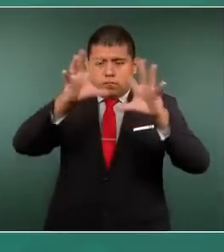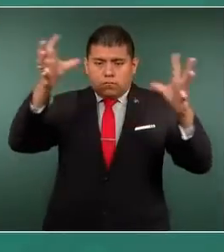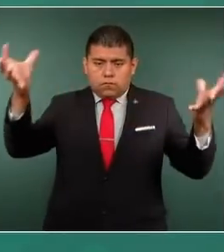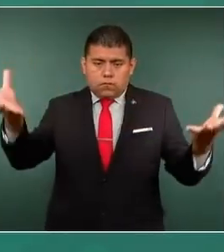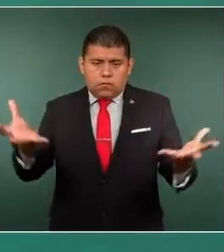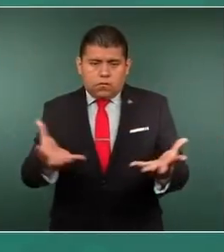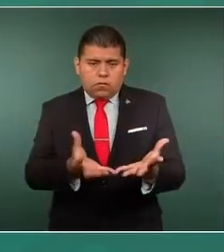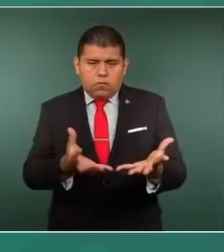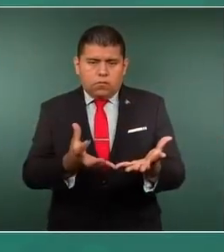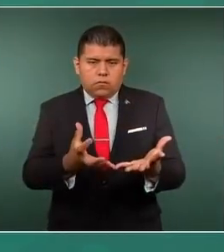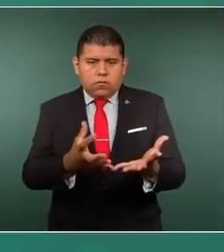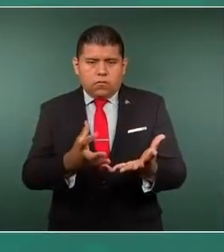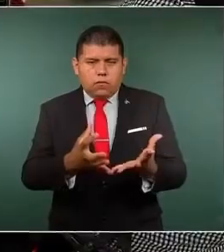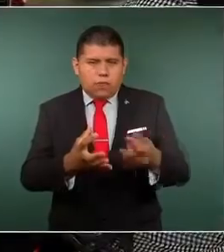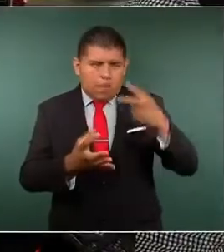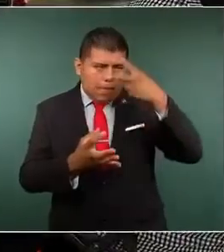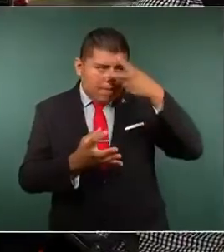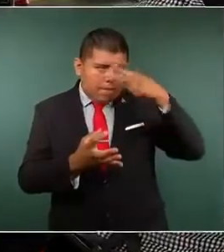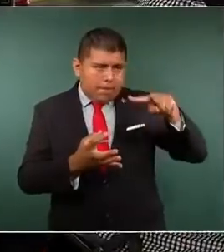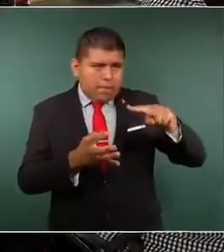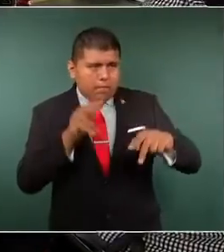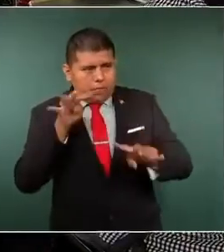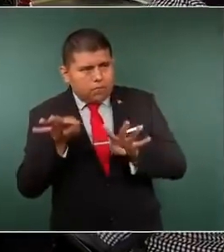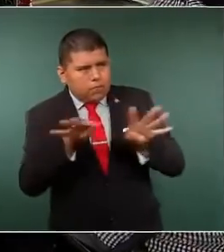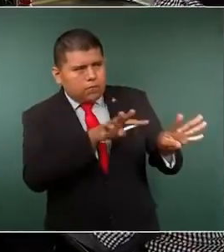de nuestro país